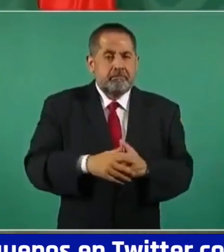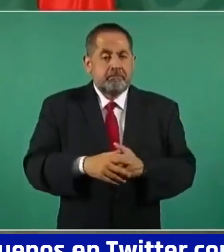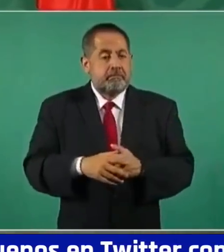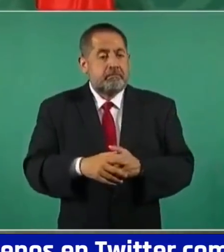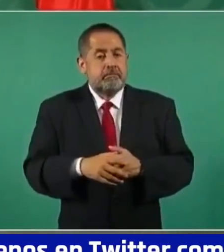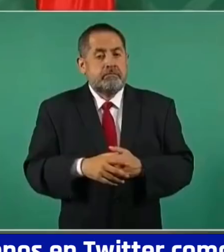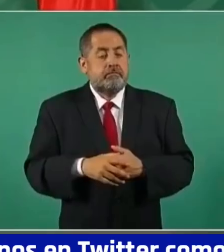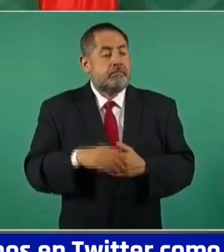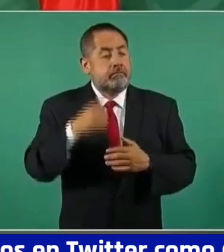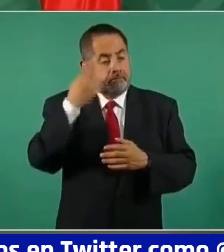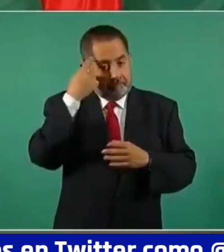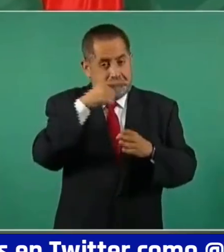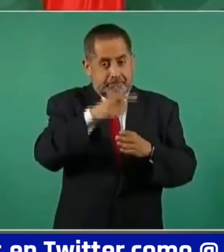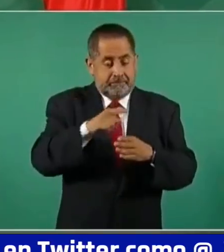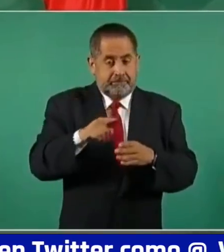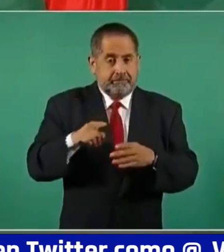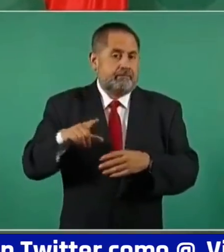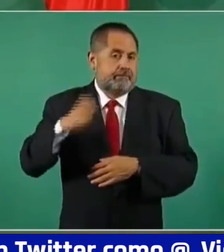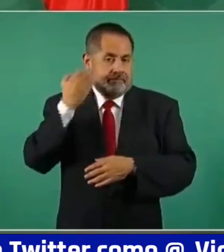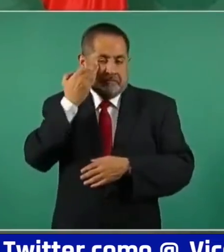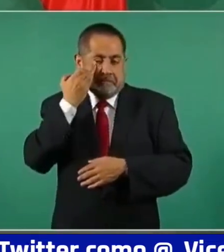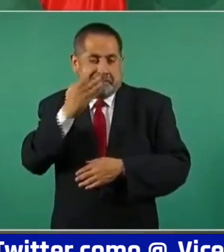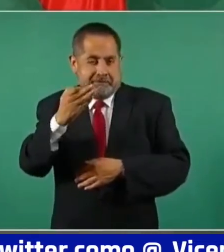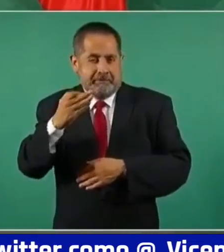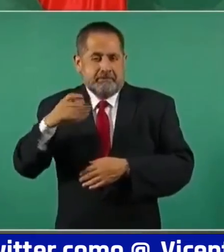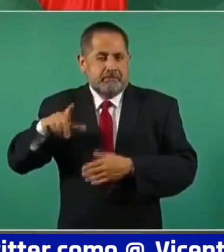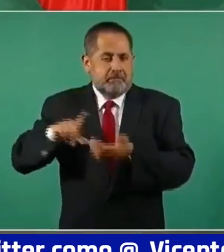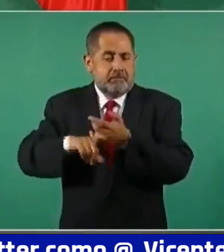Pasó en el gobierno de Fox